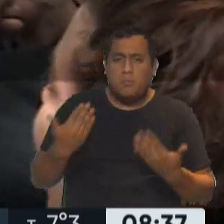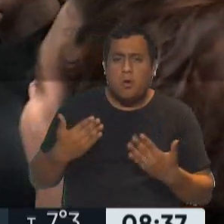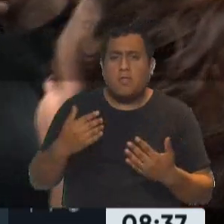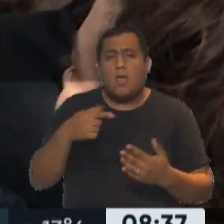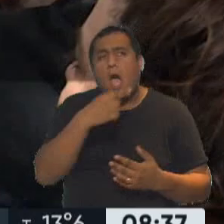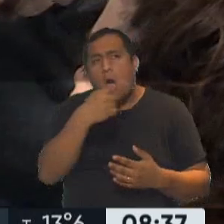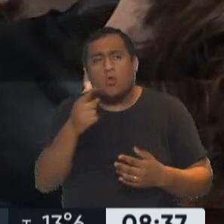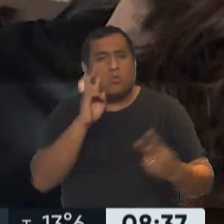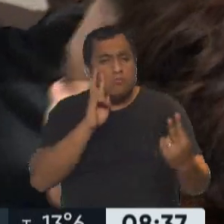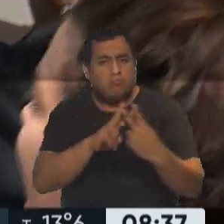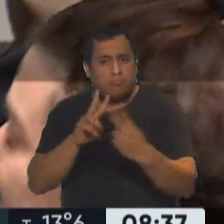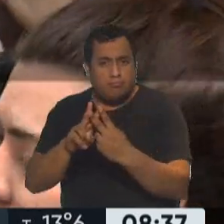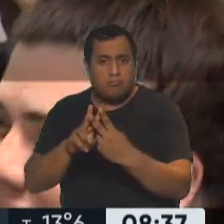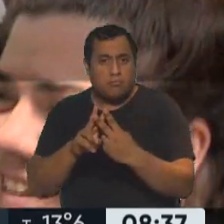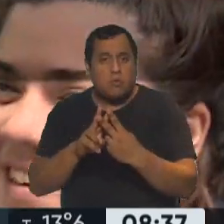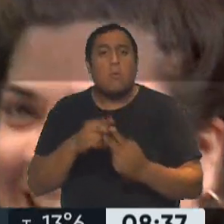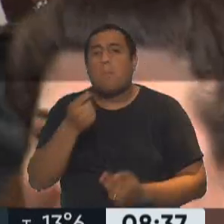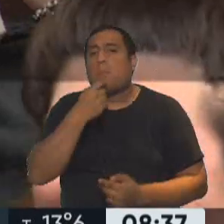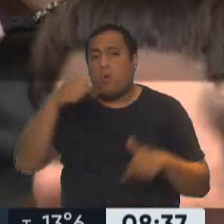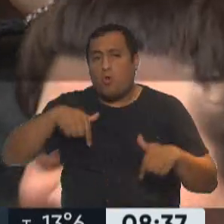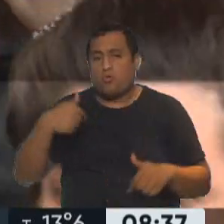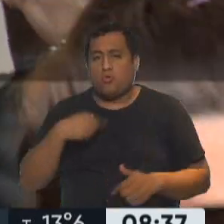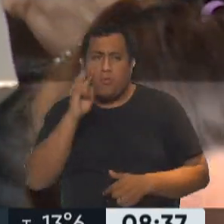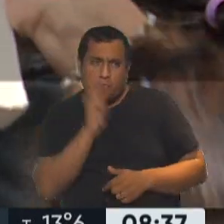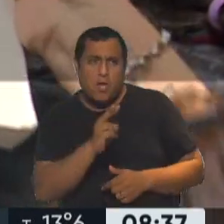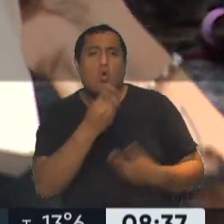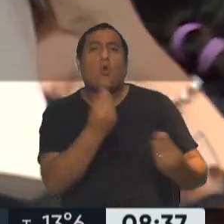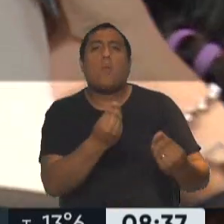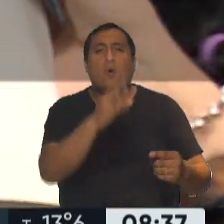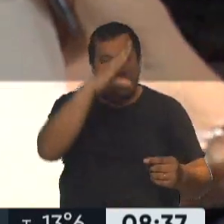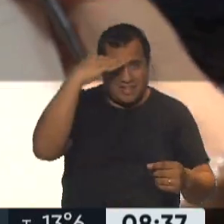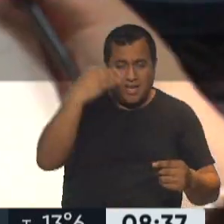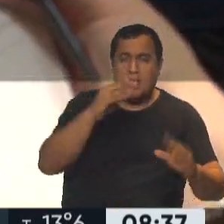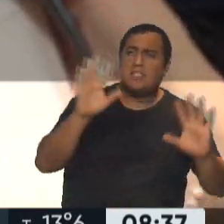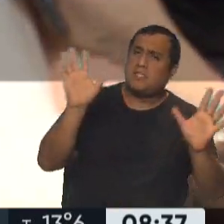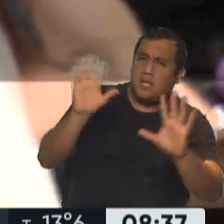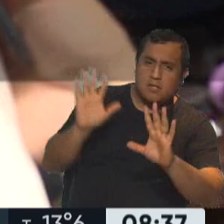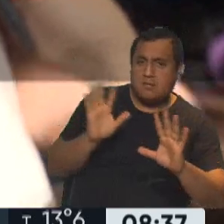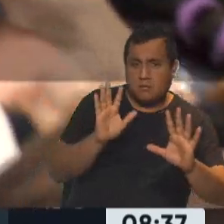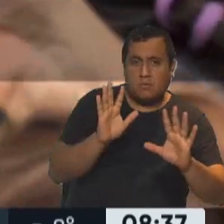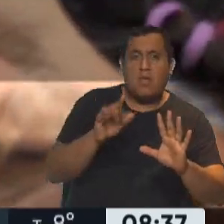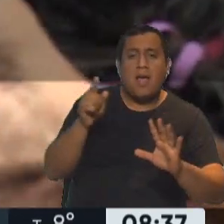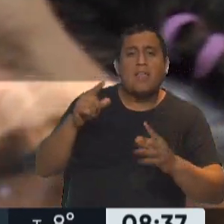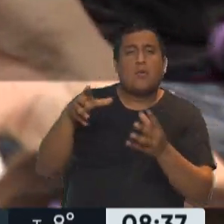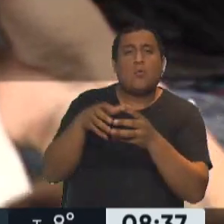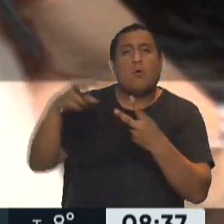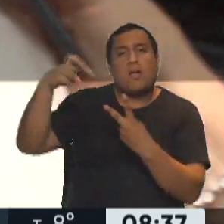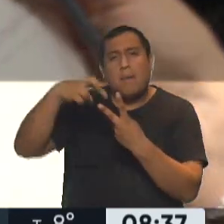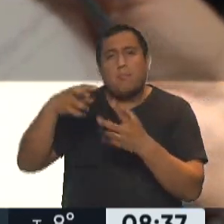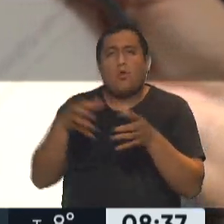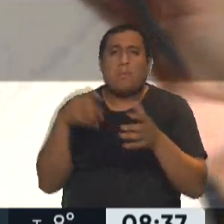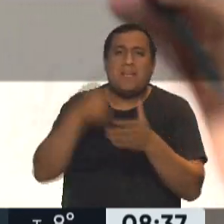otros personajes, ¿no? Yo hoy, por ejemplo, veía cómo Cristina saludaba a la Cámpora y a la militancia, ¿no? Y